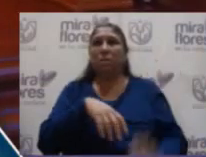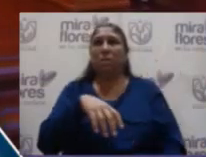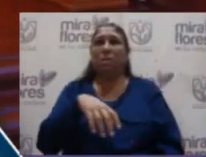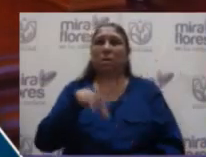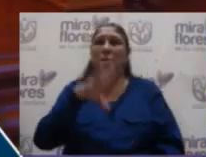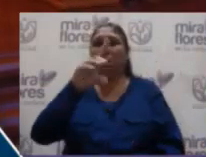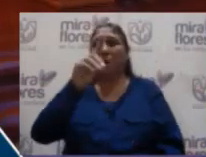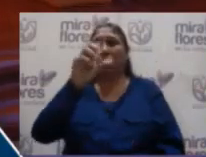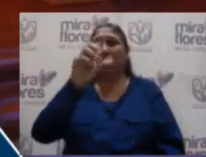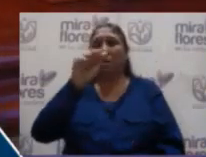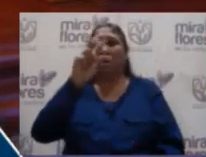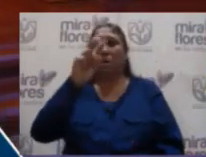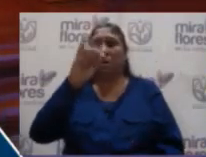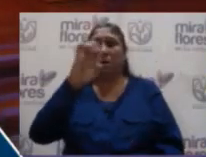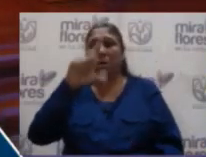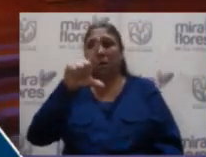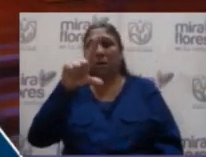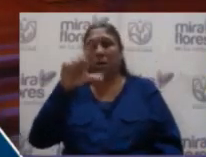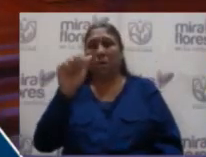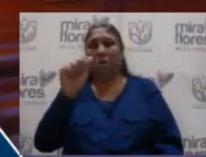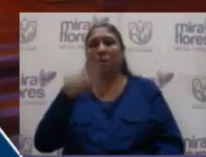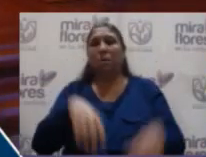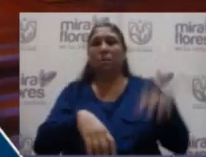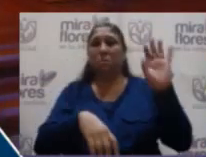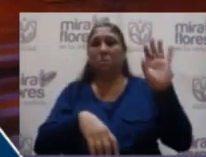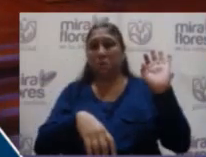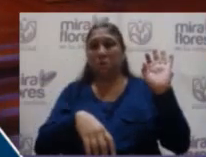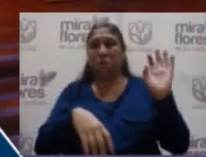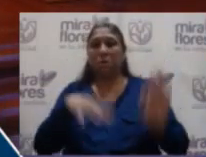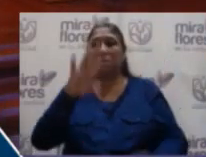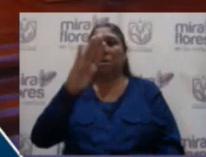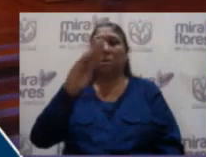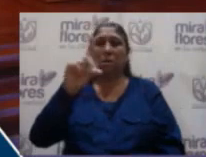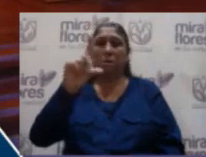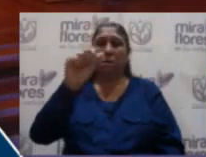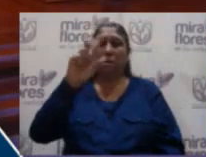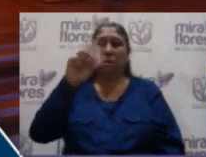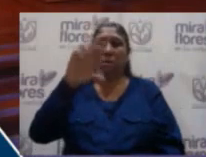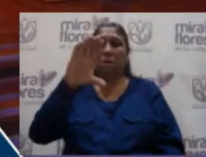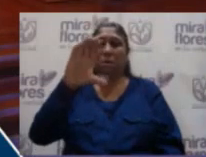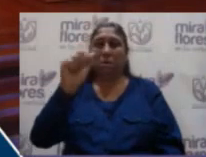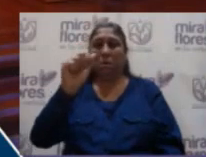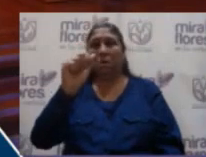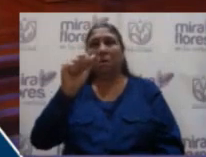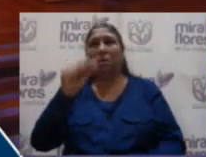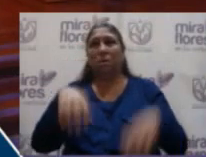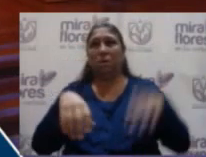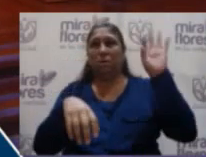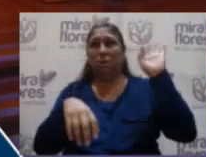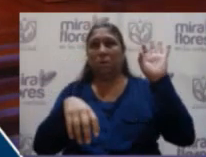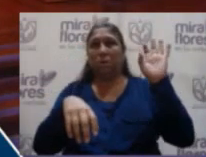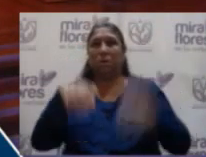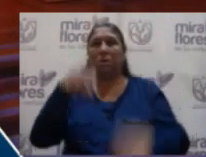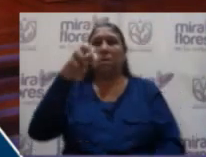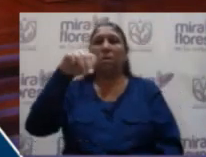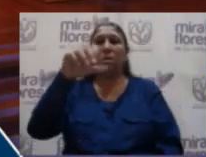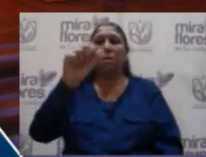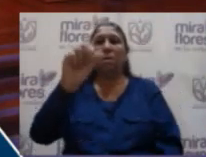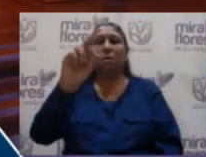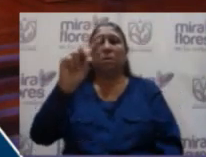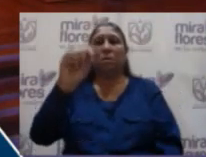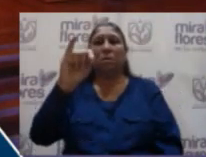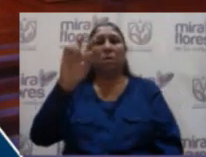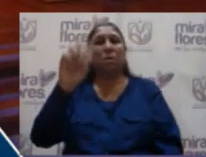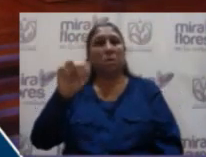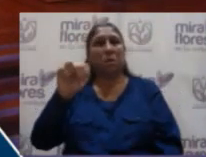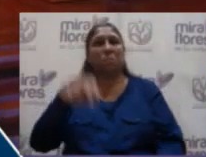señorita Daniela Sofía Lozano Vítor, señora Franca Rey Camino, señor Martín Marcial Bustamante